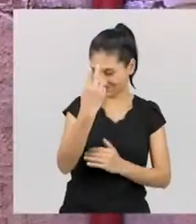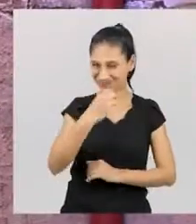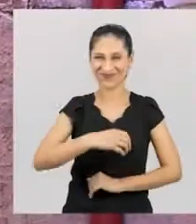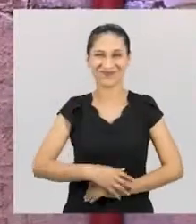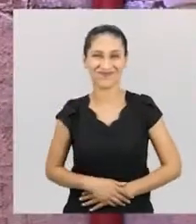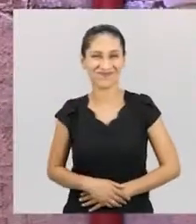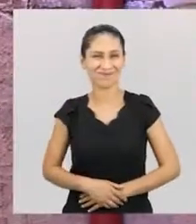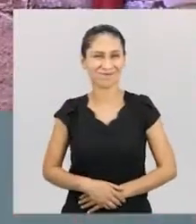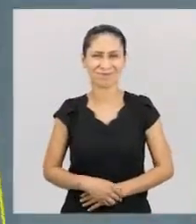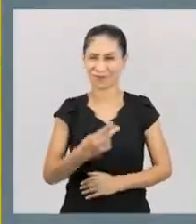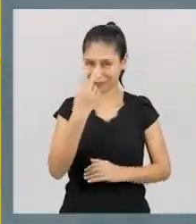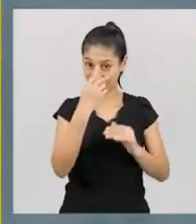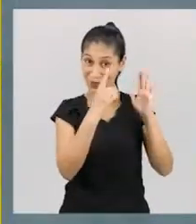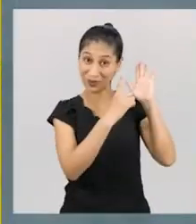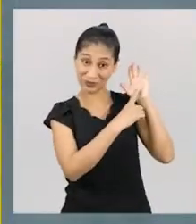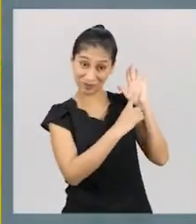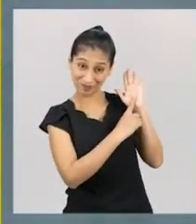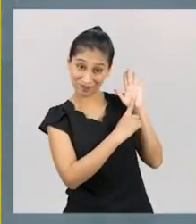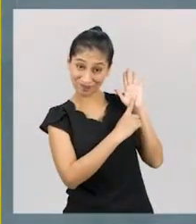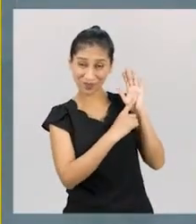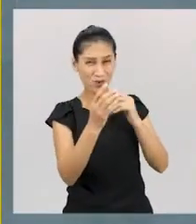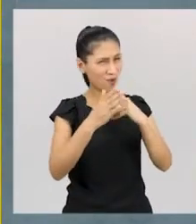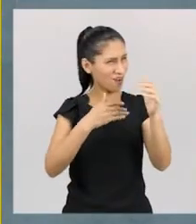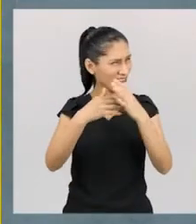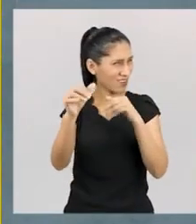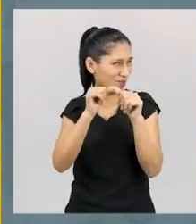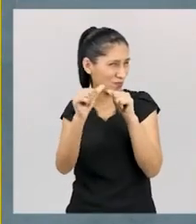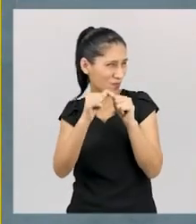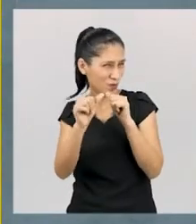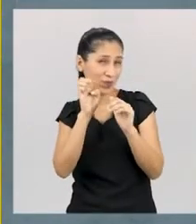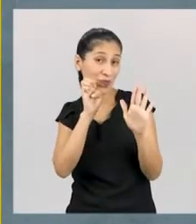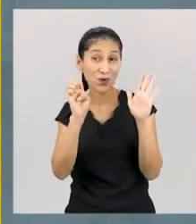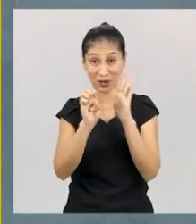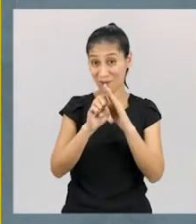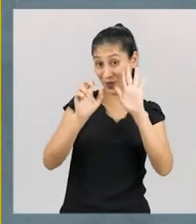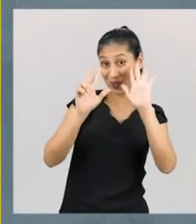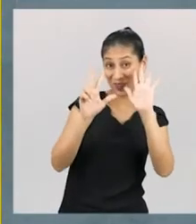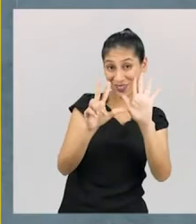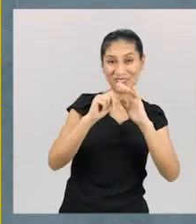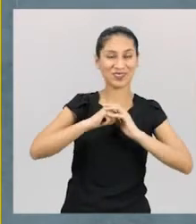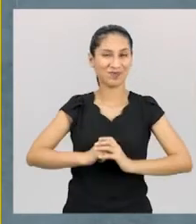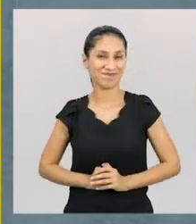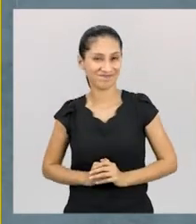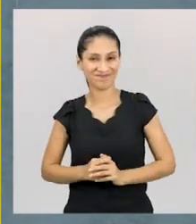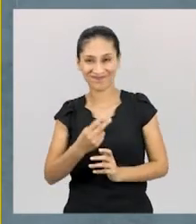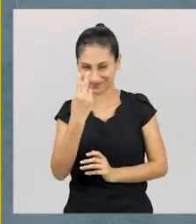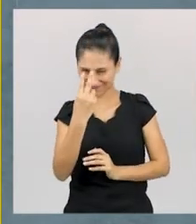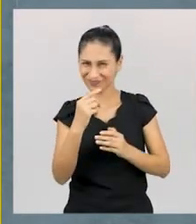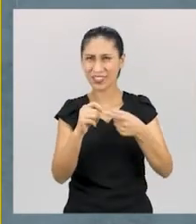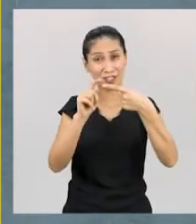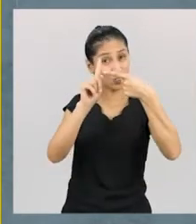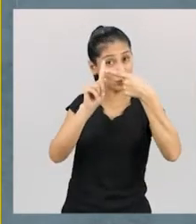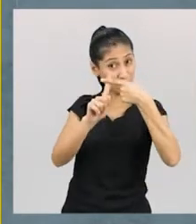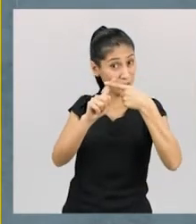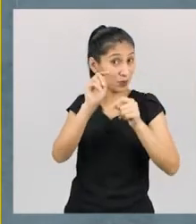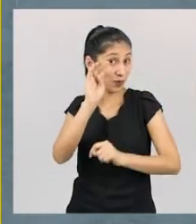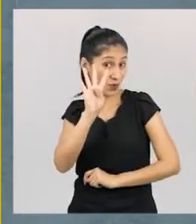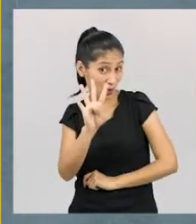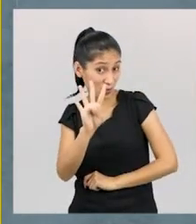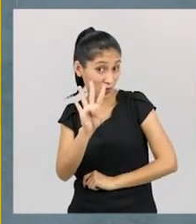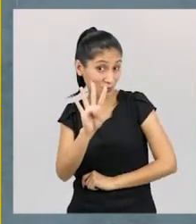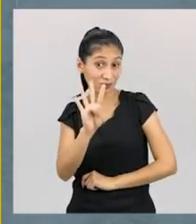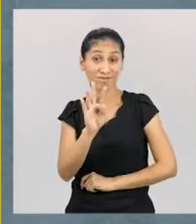Miren, cualquiera que sea el número, por ejemplo, 8, si a este le sumamos